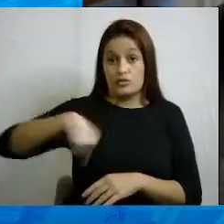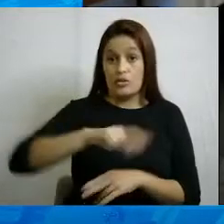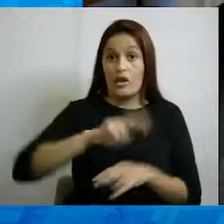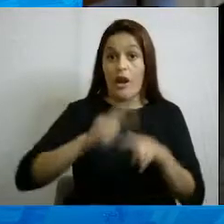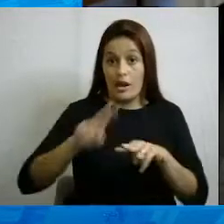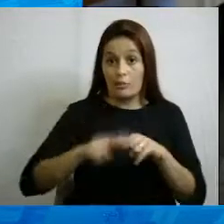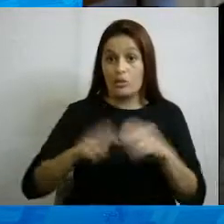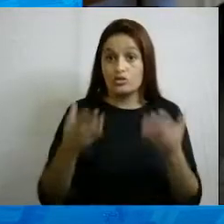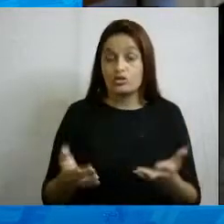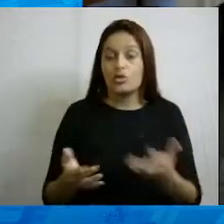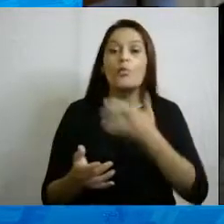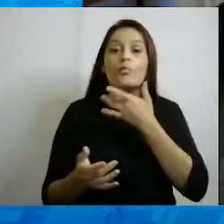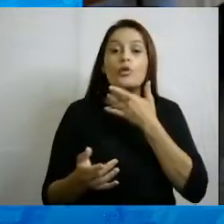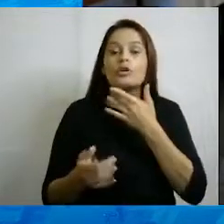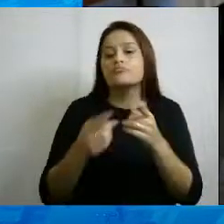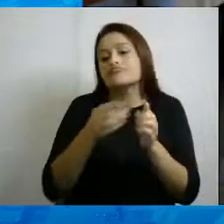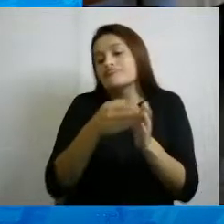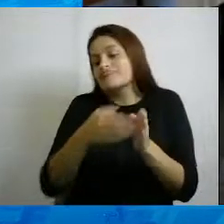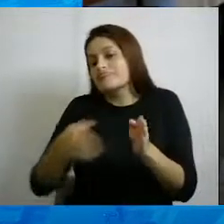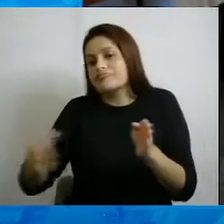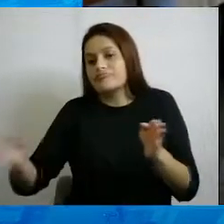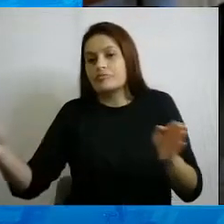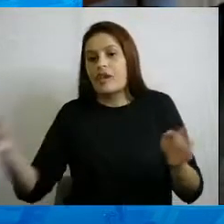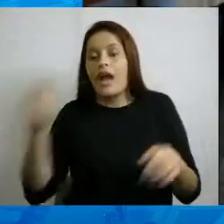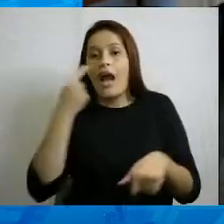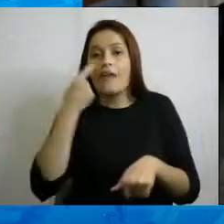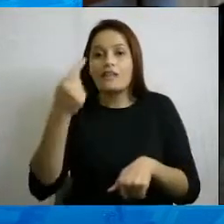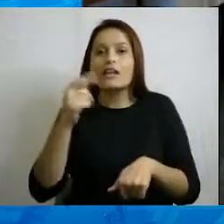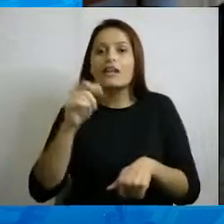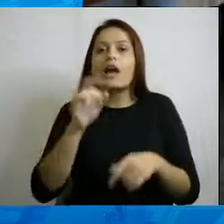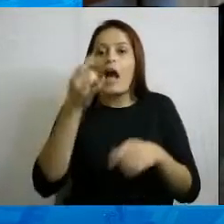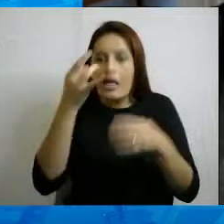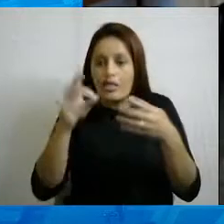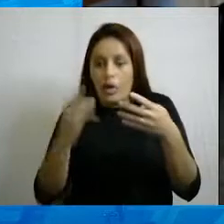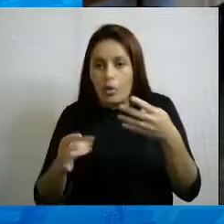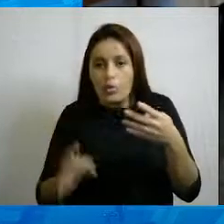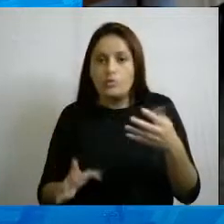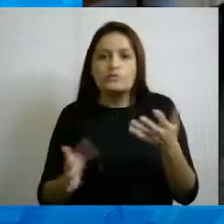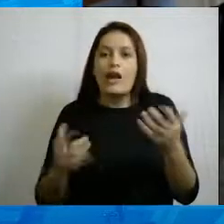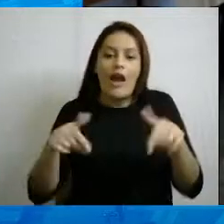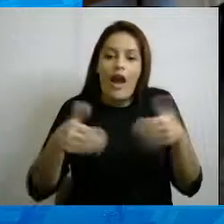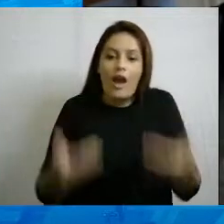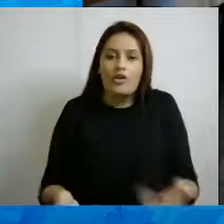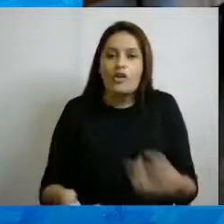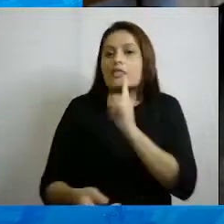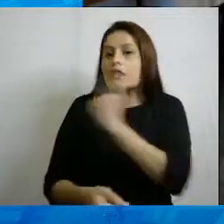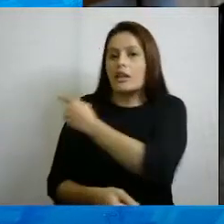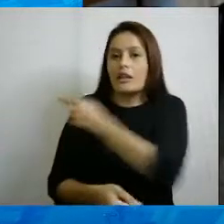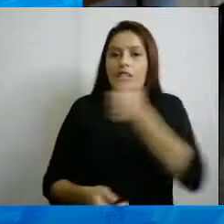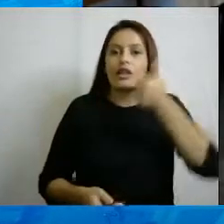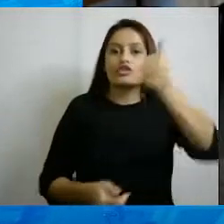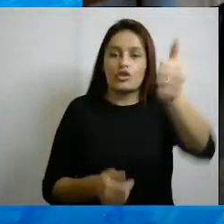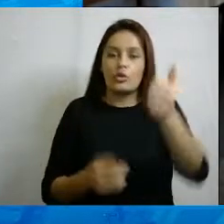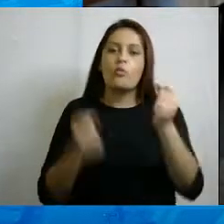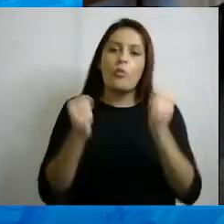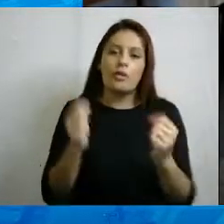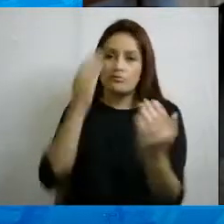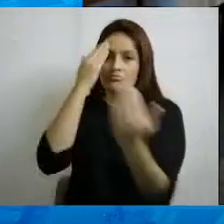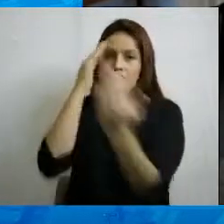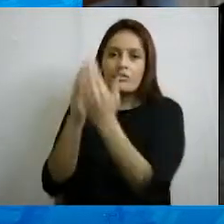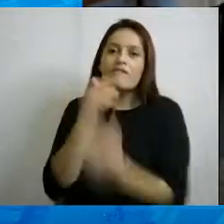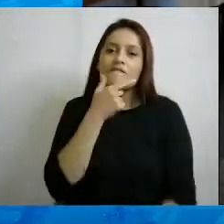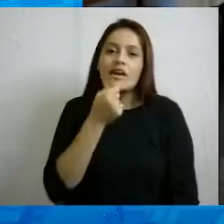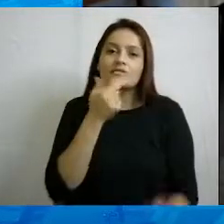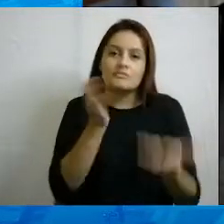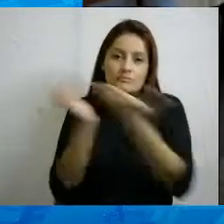eso, mejor. Porque si no, nos vamos a extender, vamos a ver el detalle en circunstancias que el director está presente y pueden tener una conversación